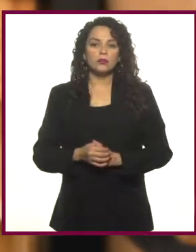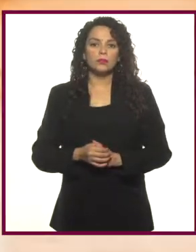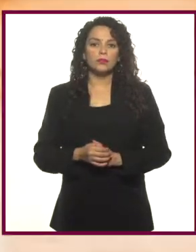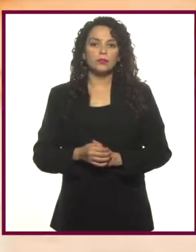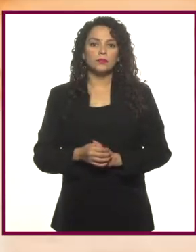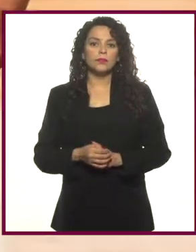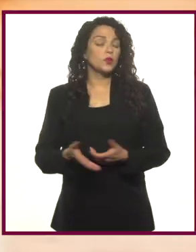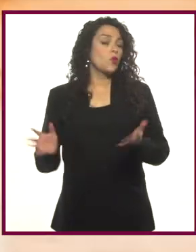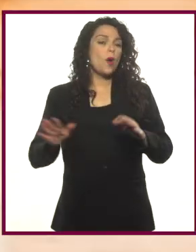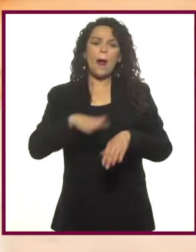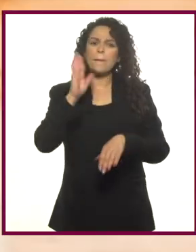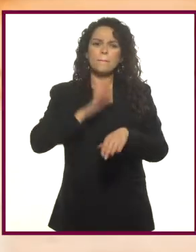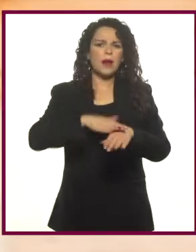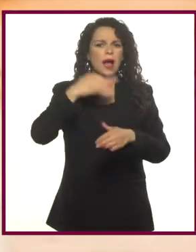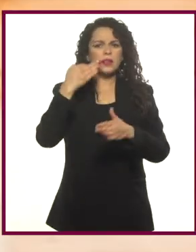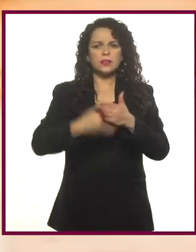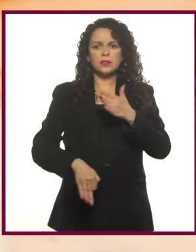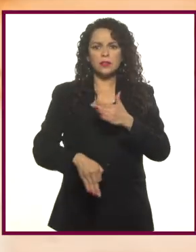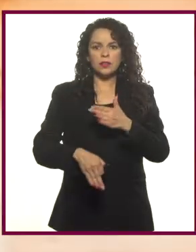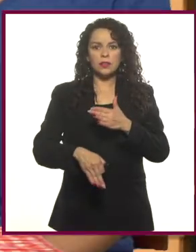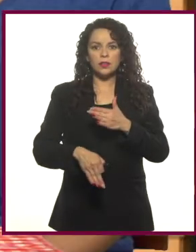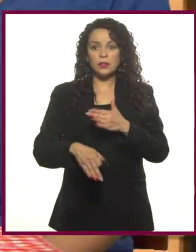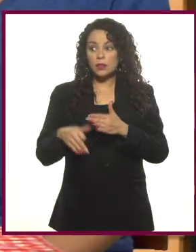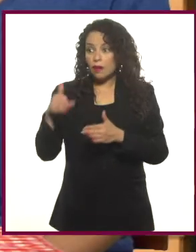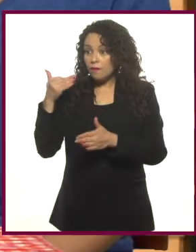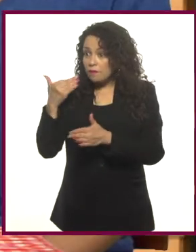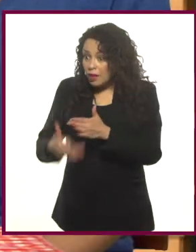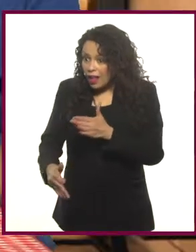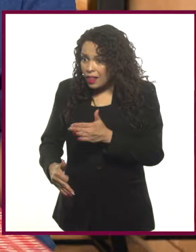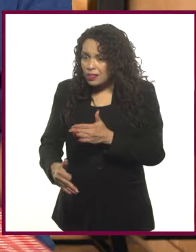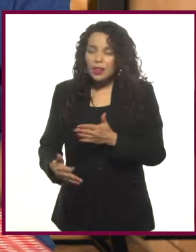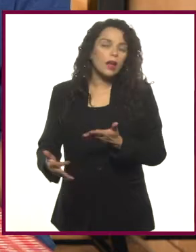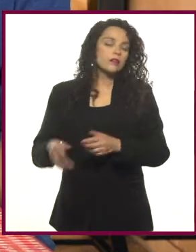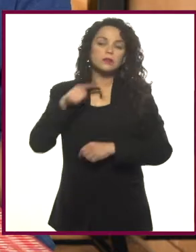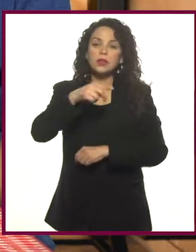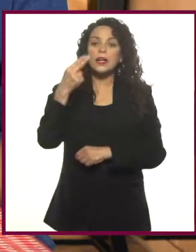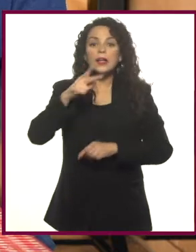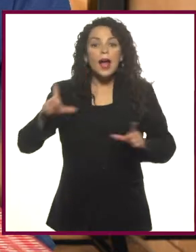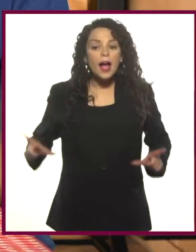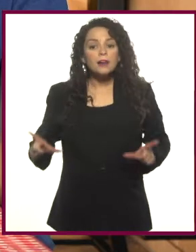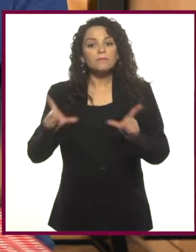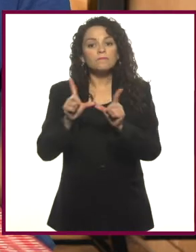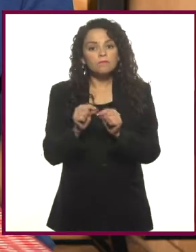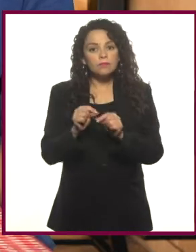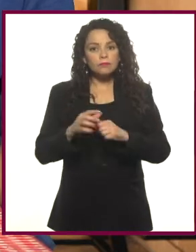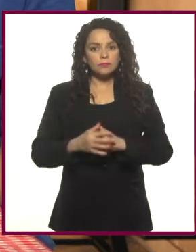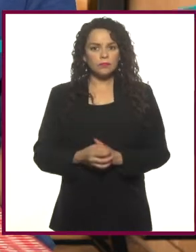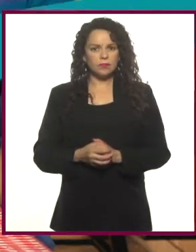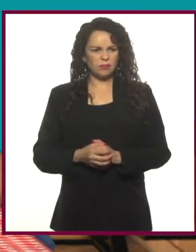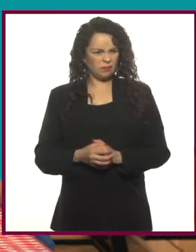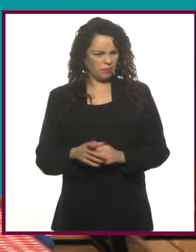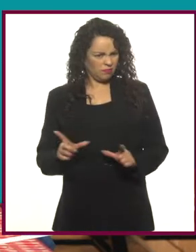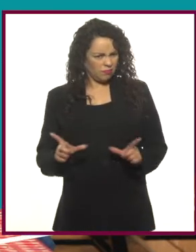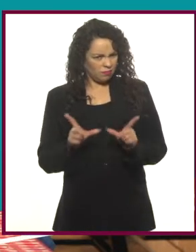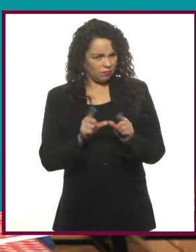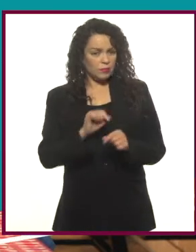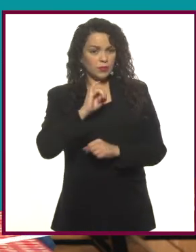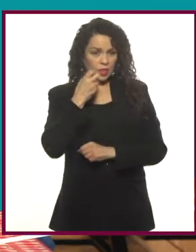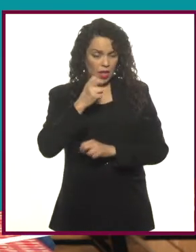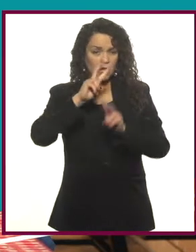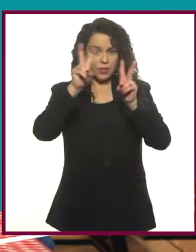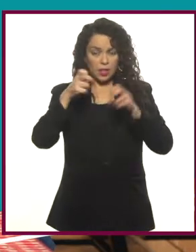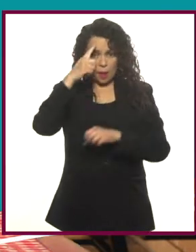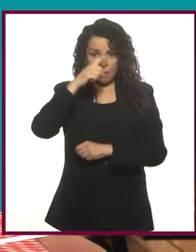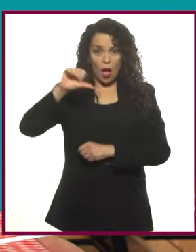partido. Uy, no. Y todavía me falta cuando la ves ¿Falta? Lo que te falta es síntesis. ¿Síntesis? Sí,